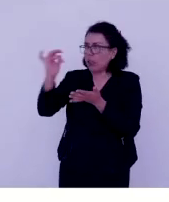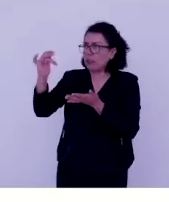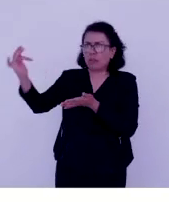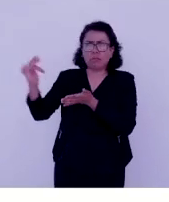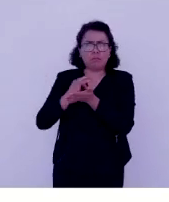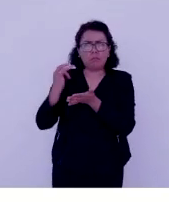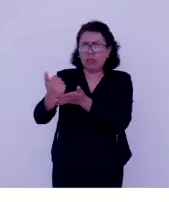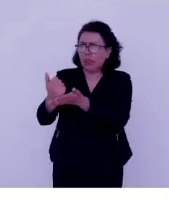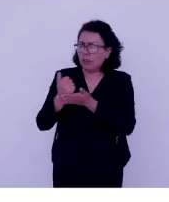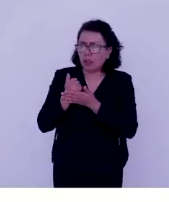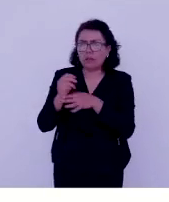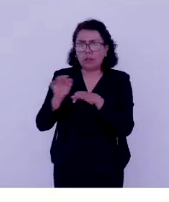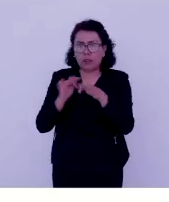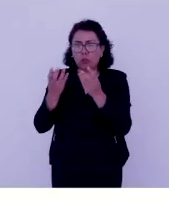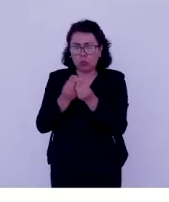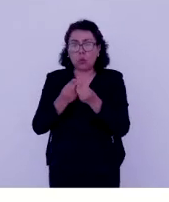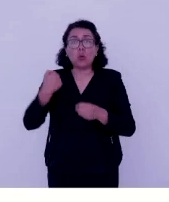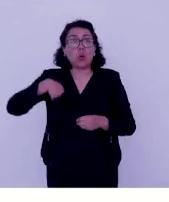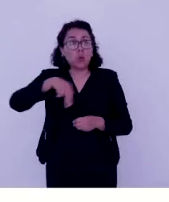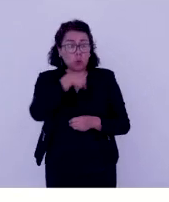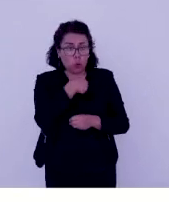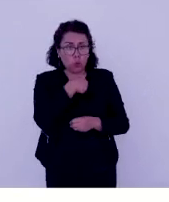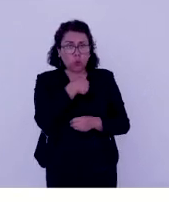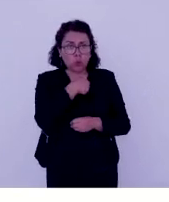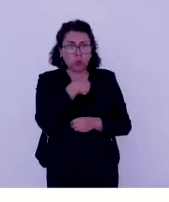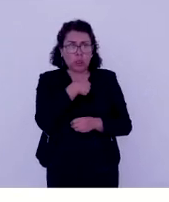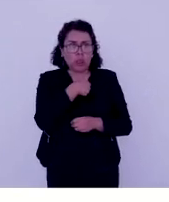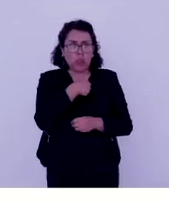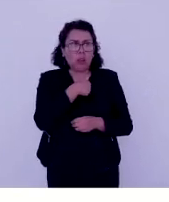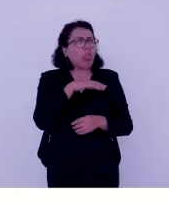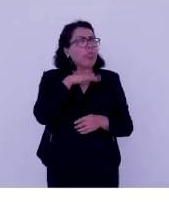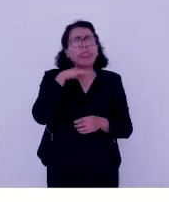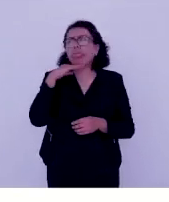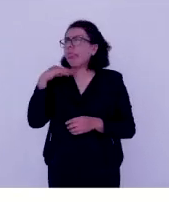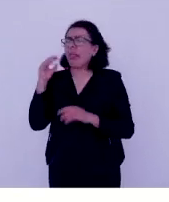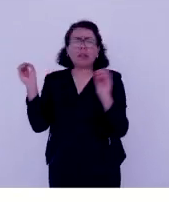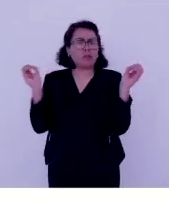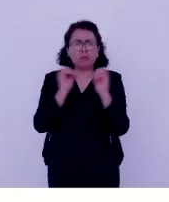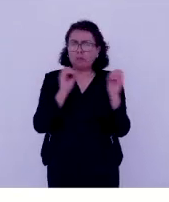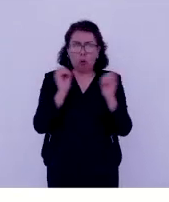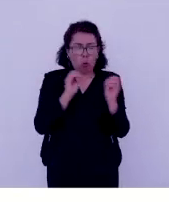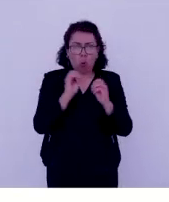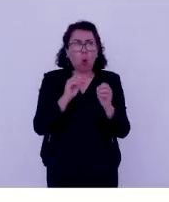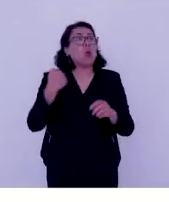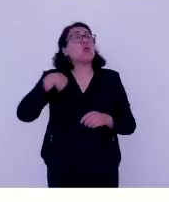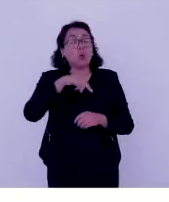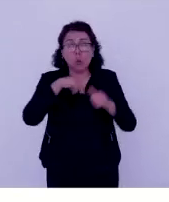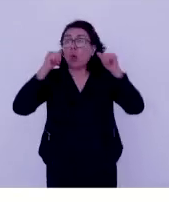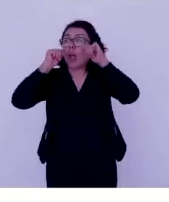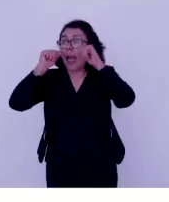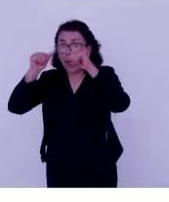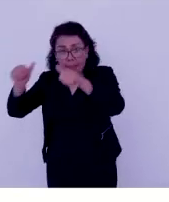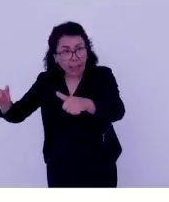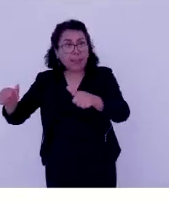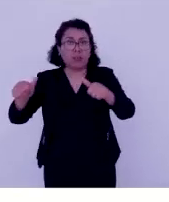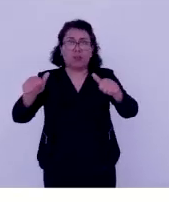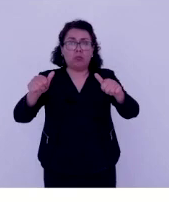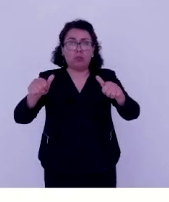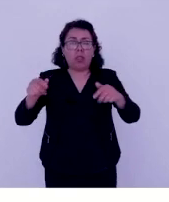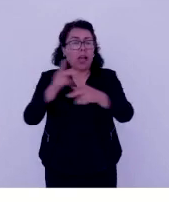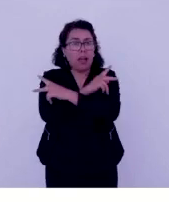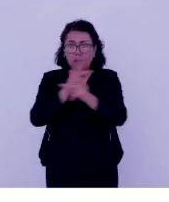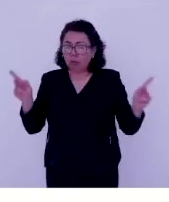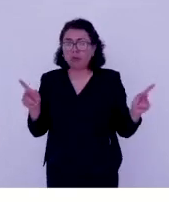nosotros en el poder judicial del Estado de Querétaro no existen distracciones de ningún tipo escuchamos el al Foro y a la ciudadanía en